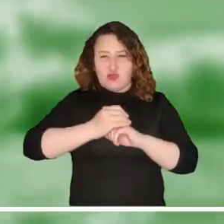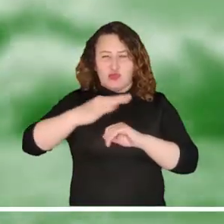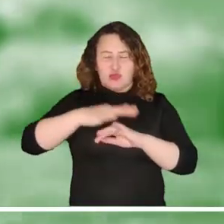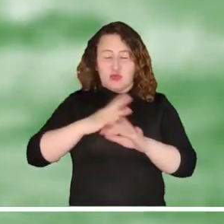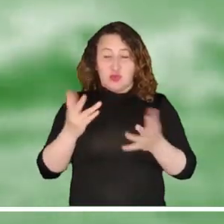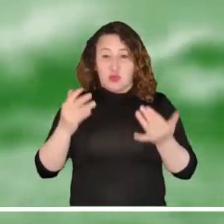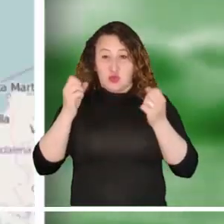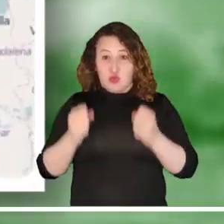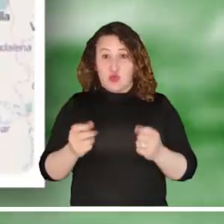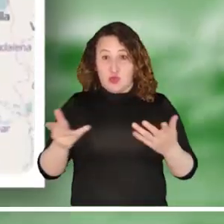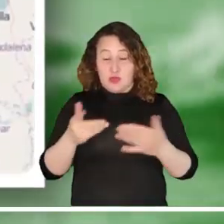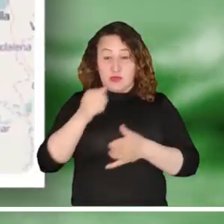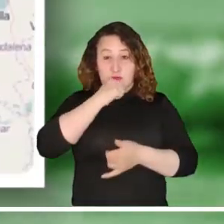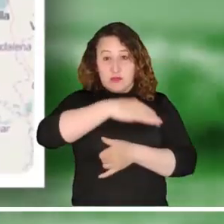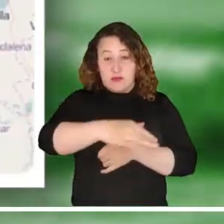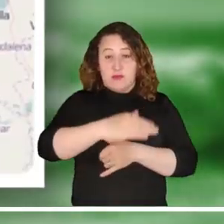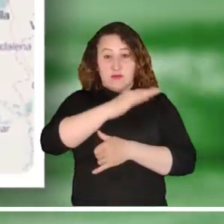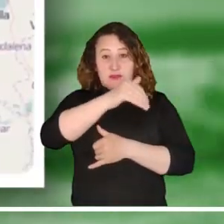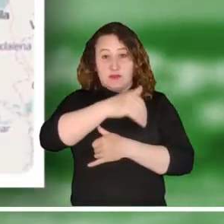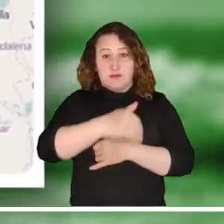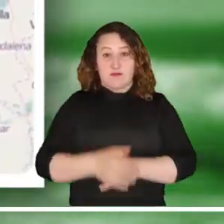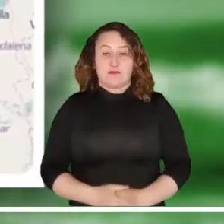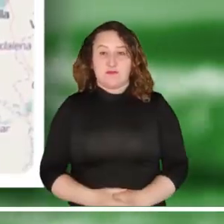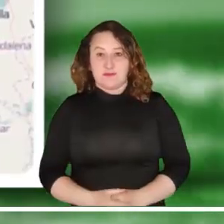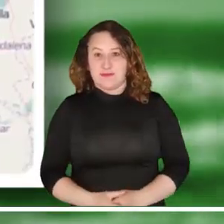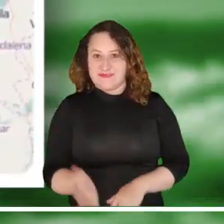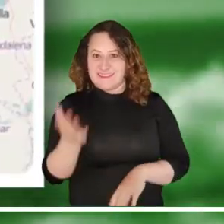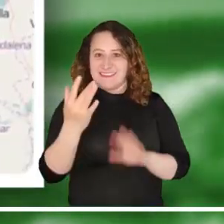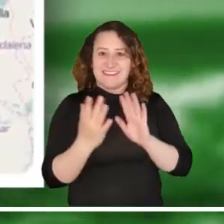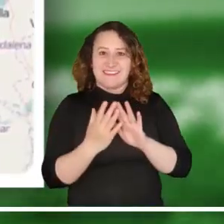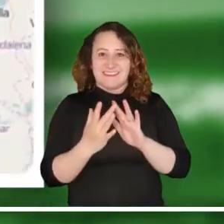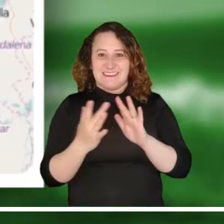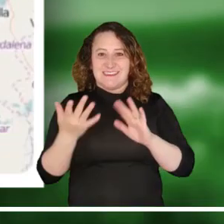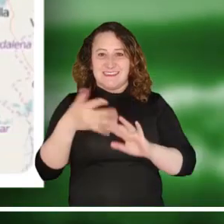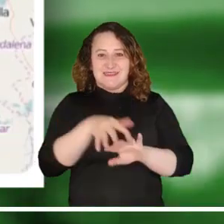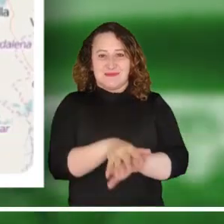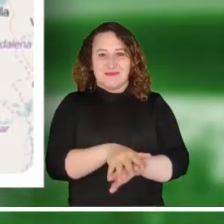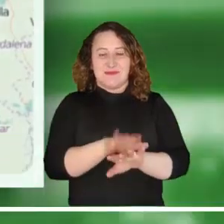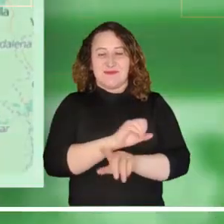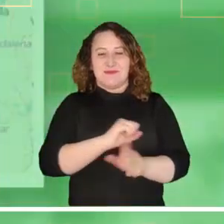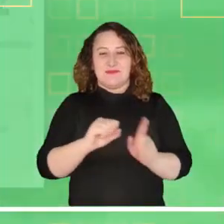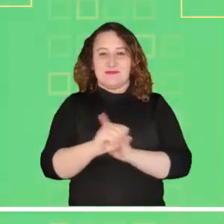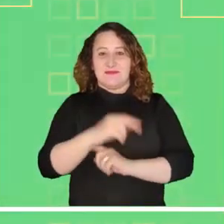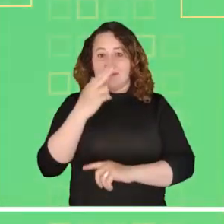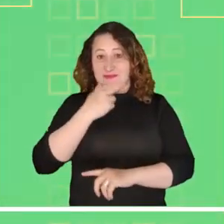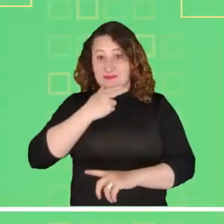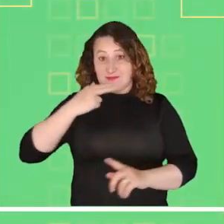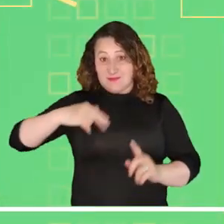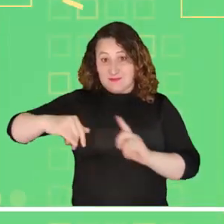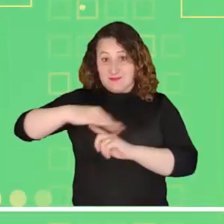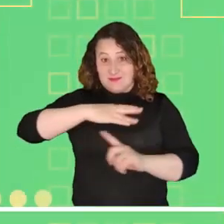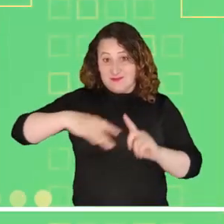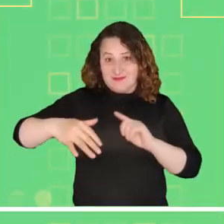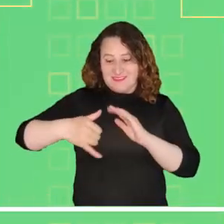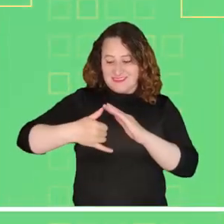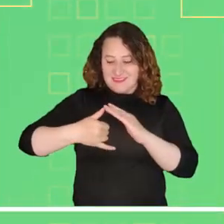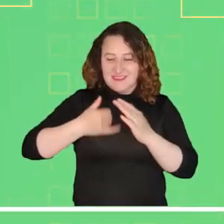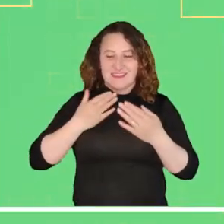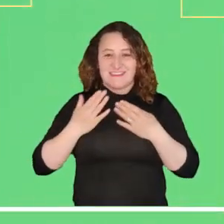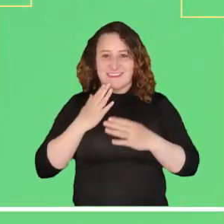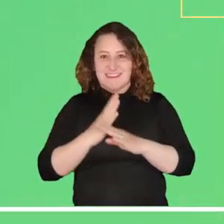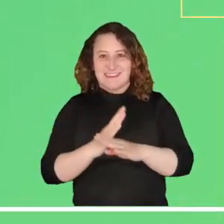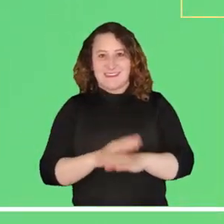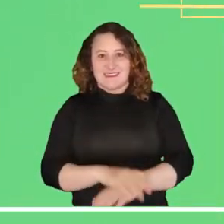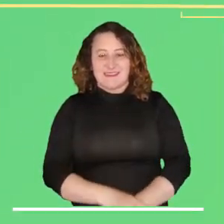naranja por viento y oleaje significativo en el centro del Mar Caribe. Síguenos en nuestras redes sociales.